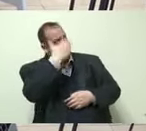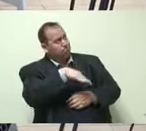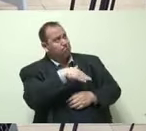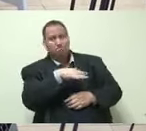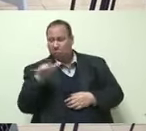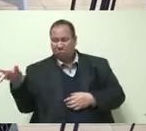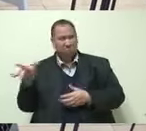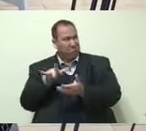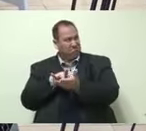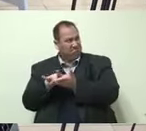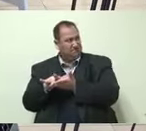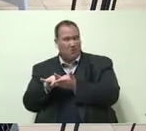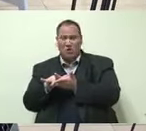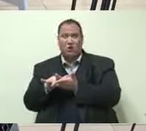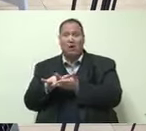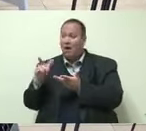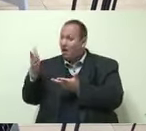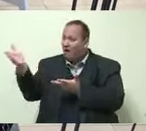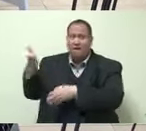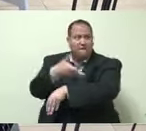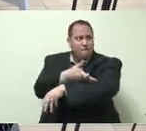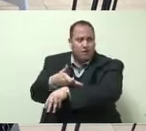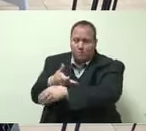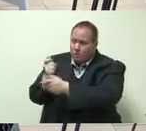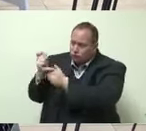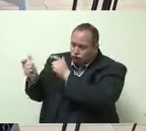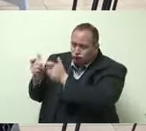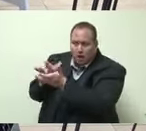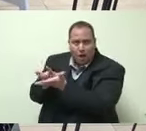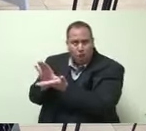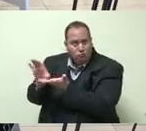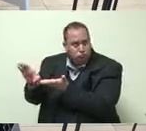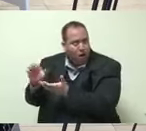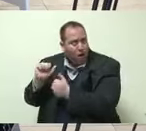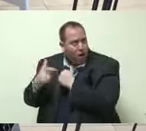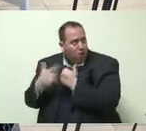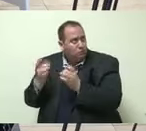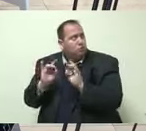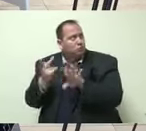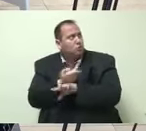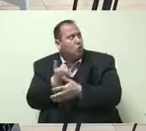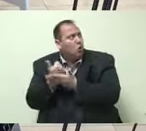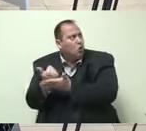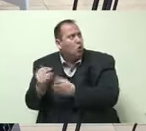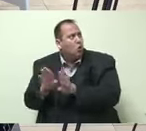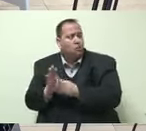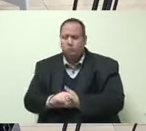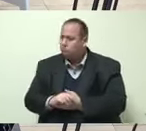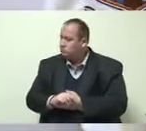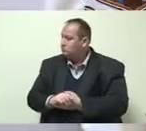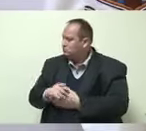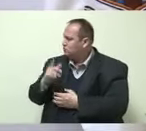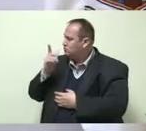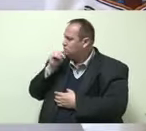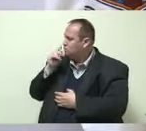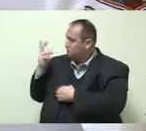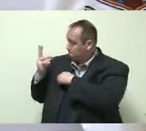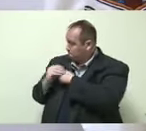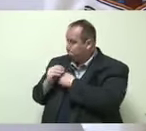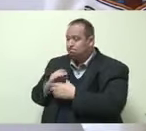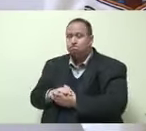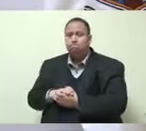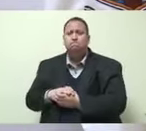algún apoyo económico los familiares, que procede en este caso. Fiscal, si me permite, sí,